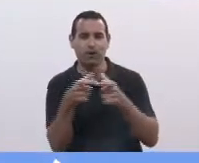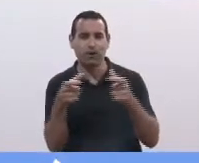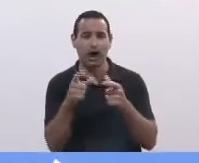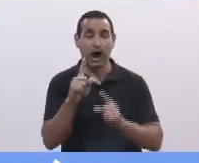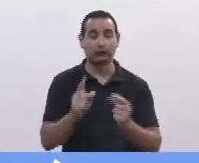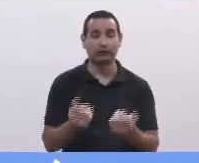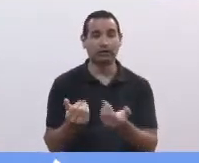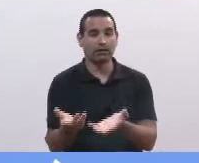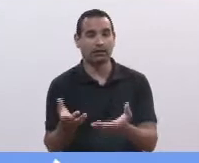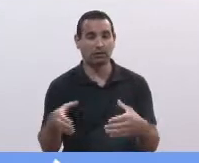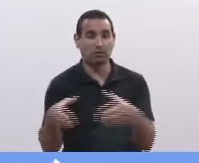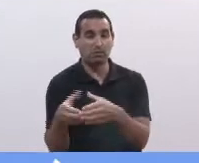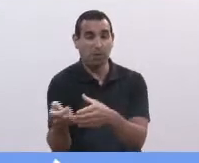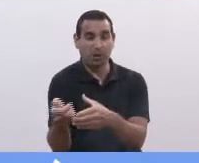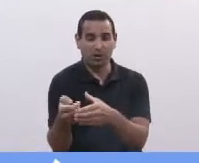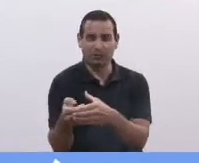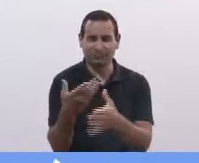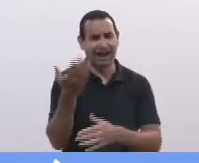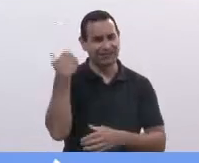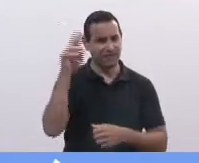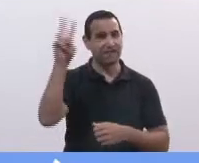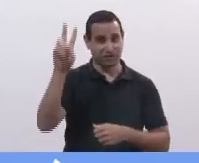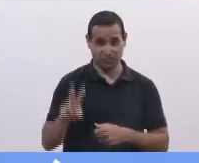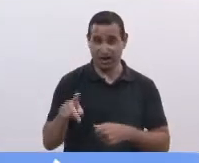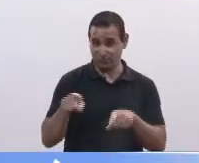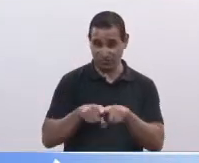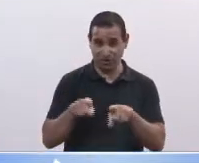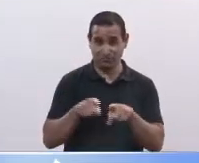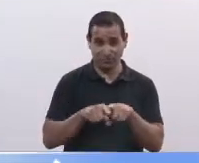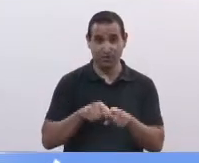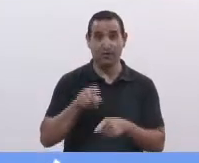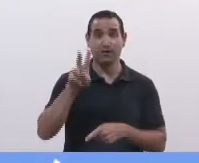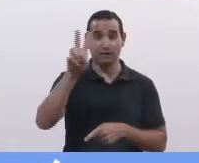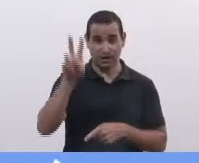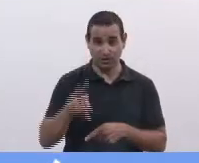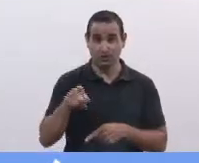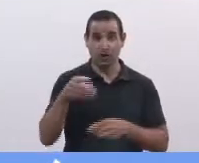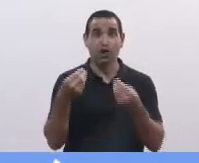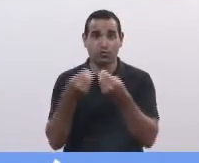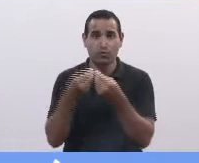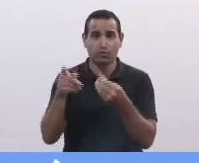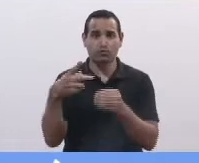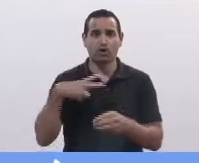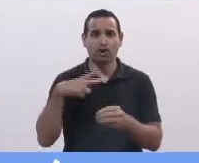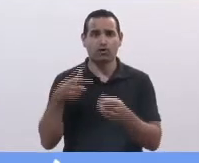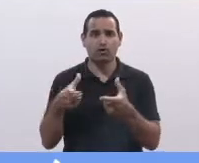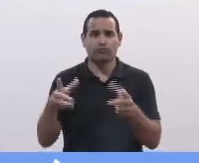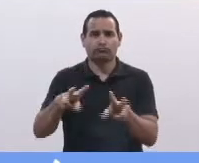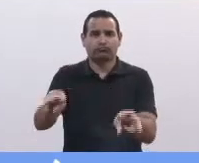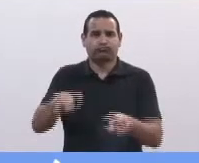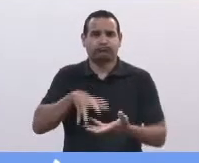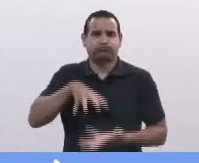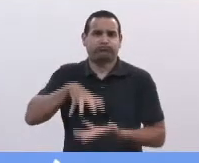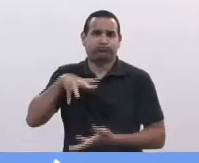para beneficiar a algunos fue usado en Venezuela para que muchos se enriquecieran, Presidenta.